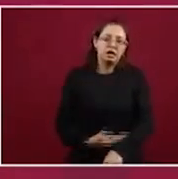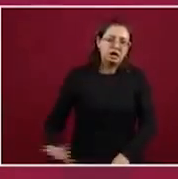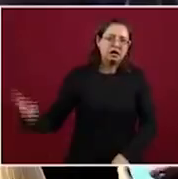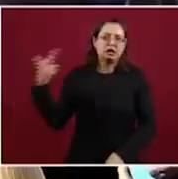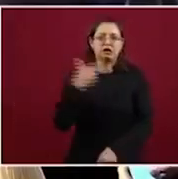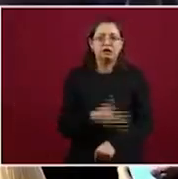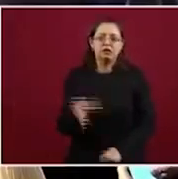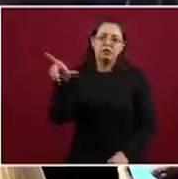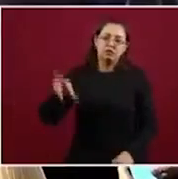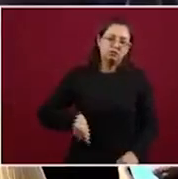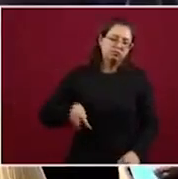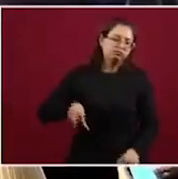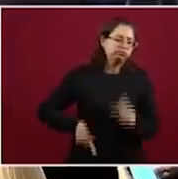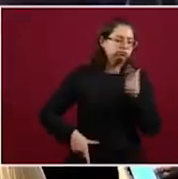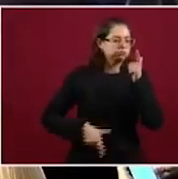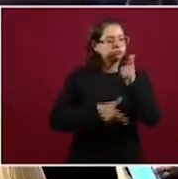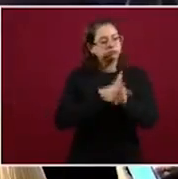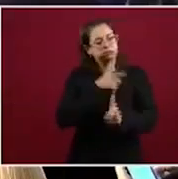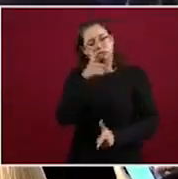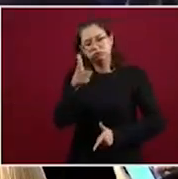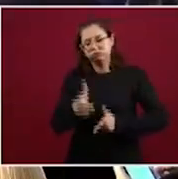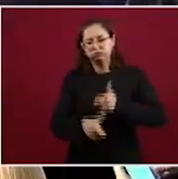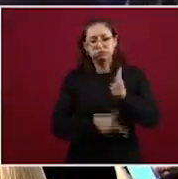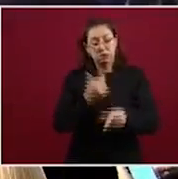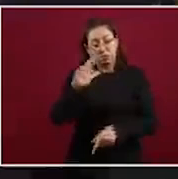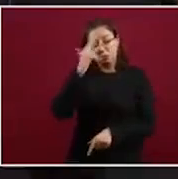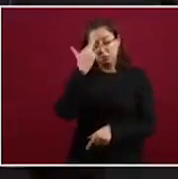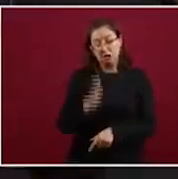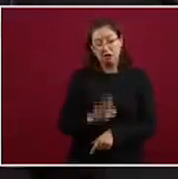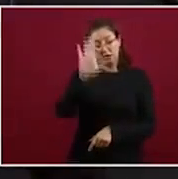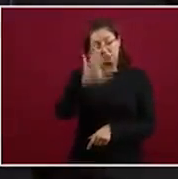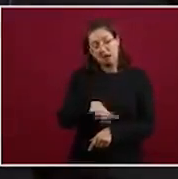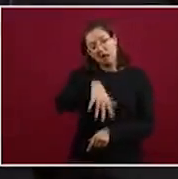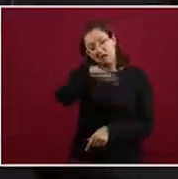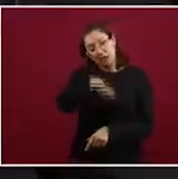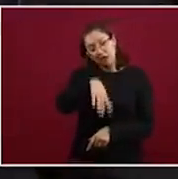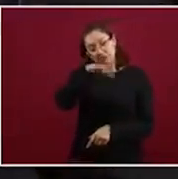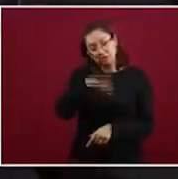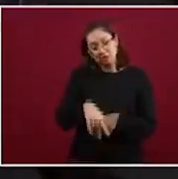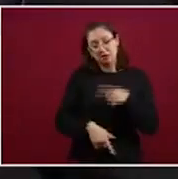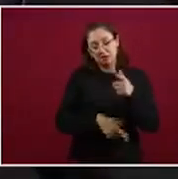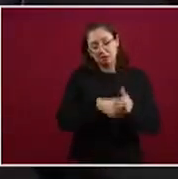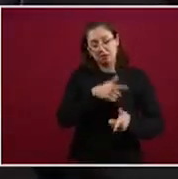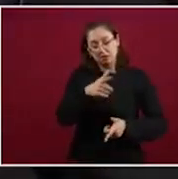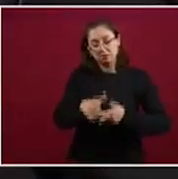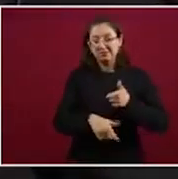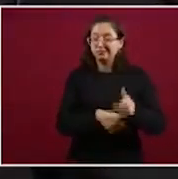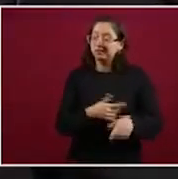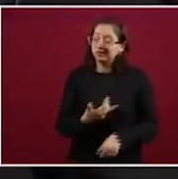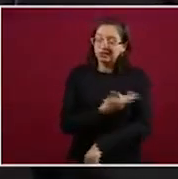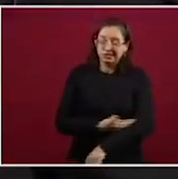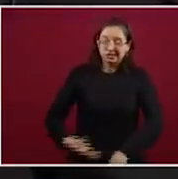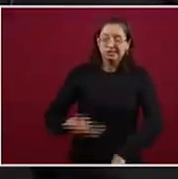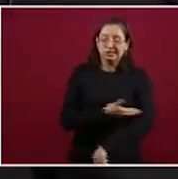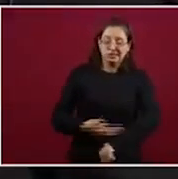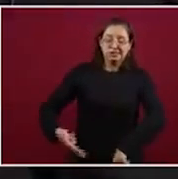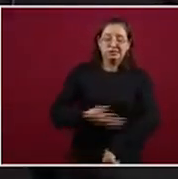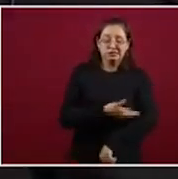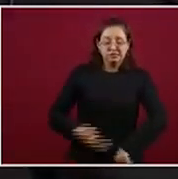El elefante que hay que estarlo empujando.